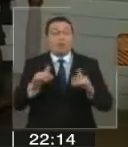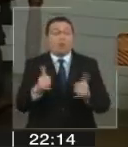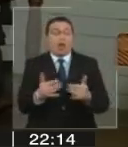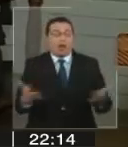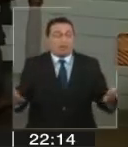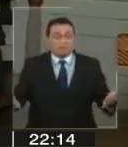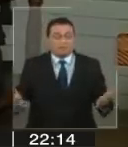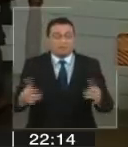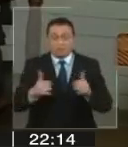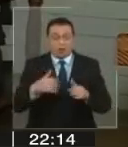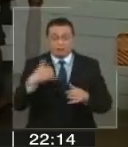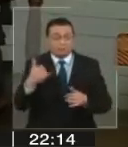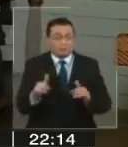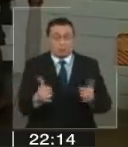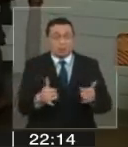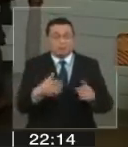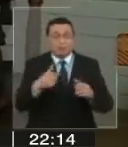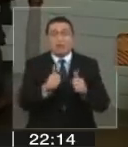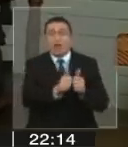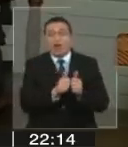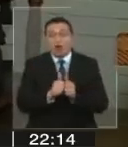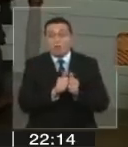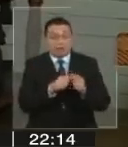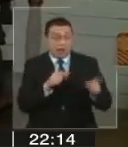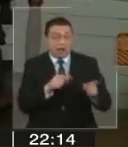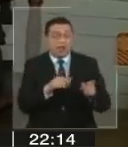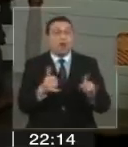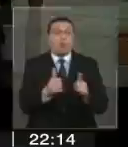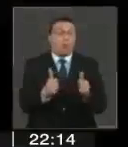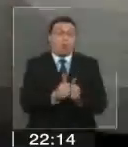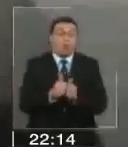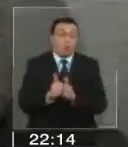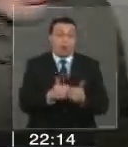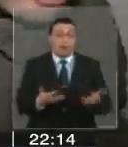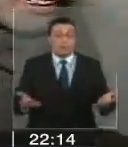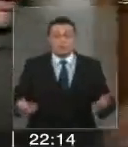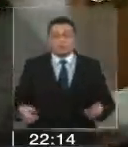juego. Estar así como acompañada con él, jugando.